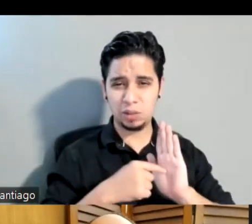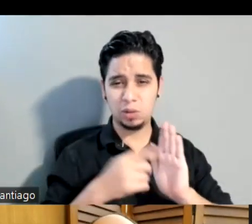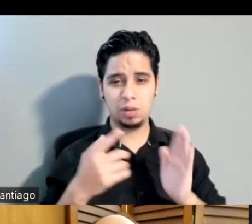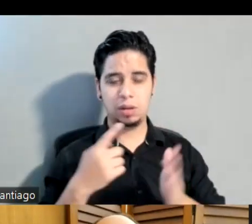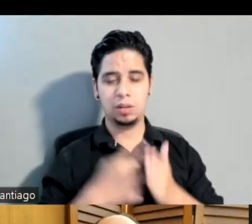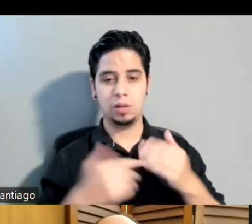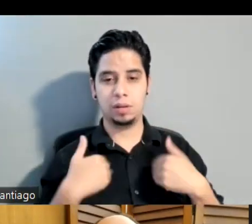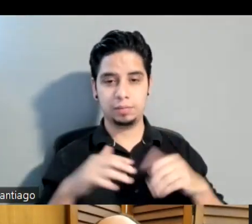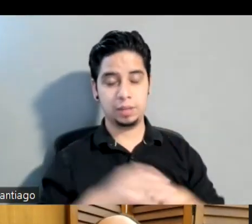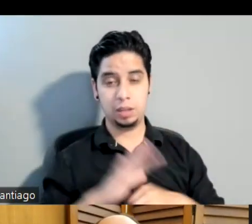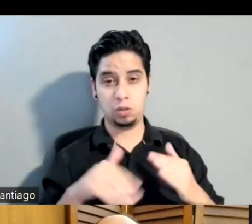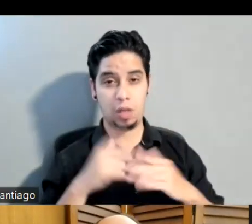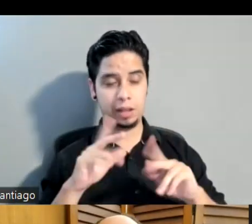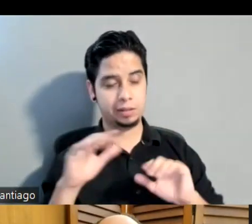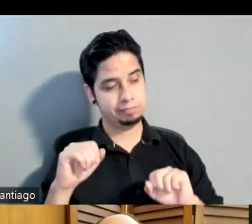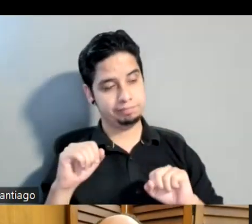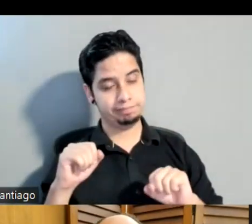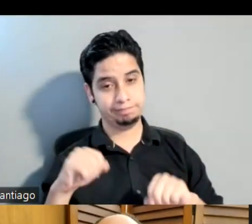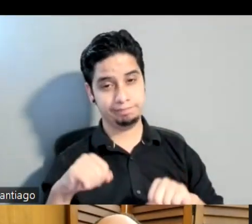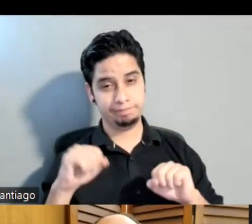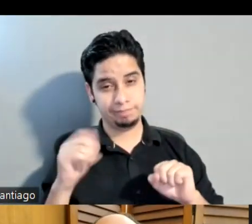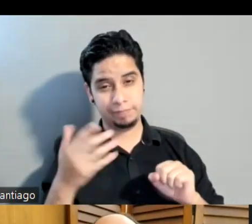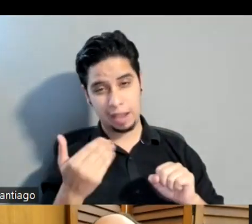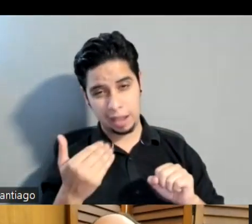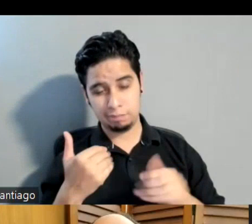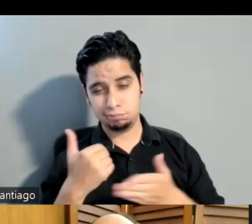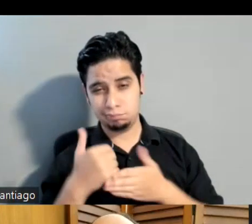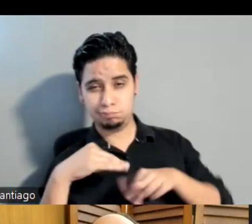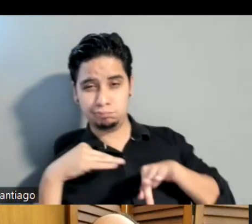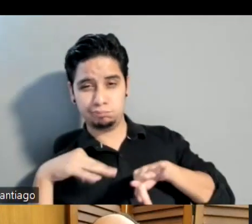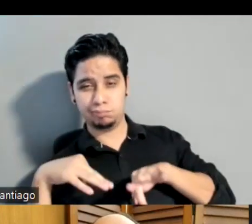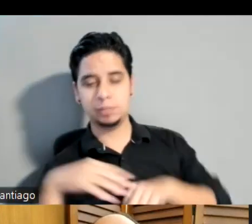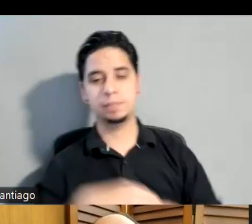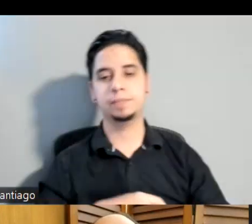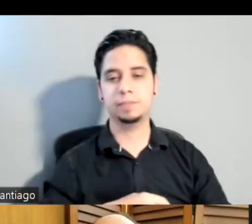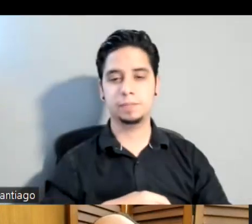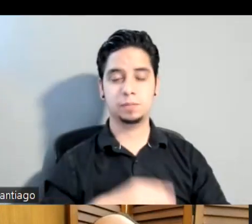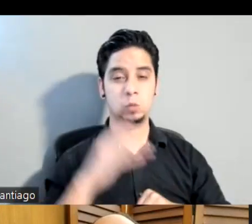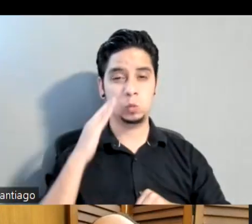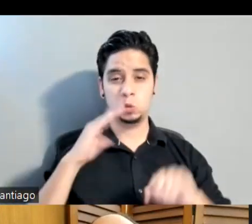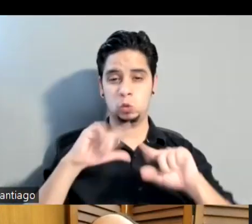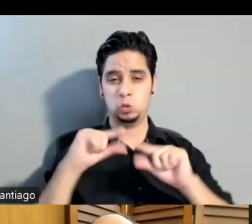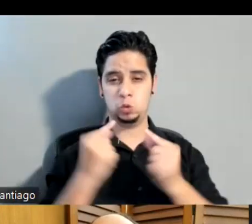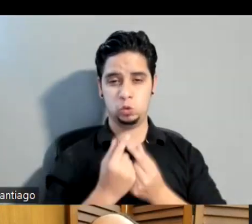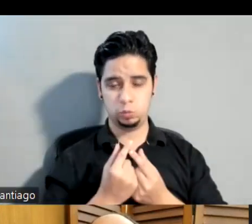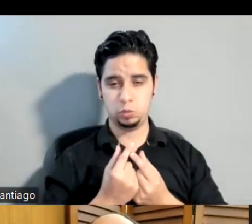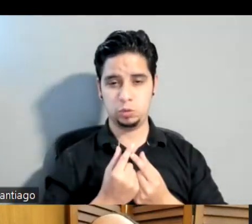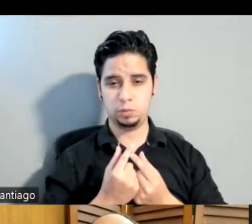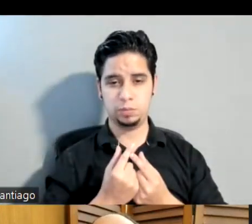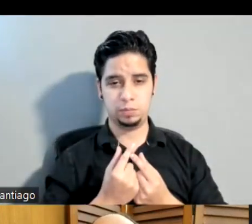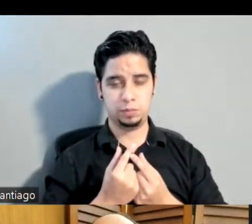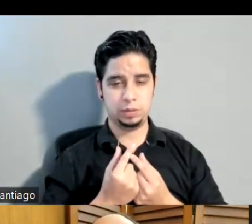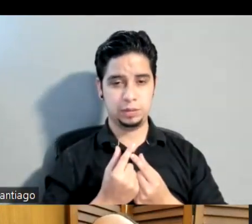tengo? Y todo el mundo, ven acá. Entonces, hay un grupo de afectos míos,